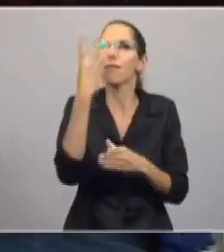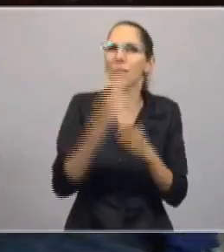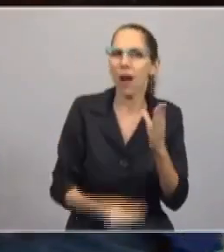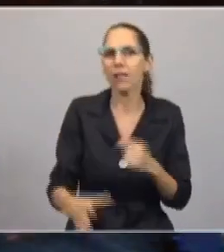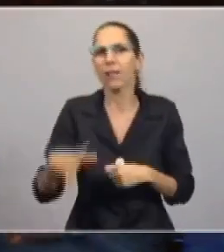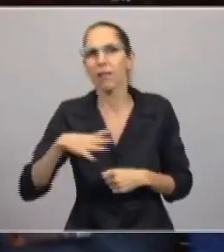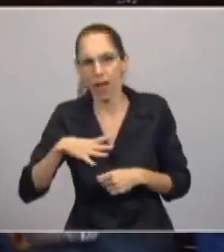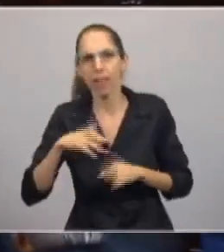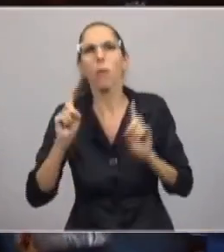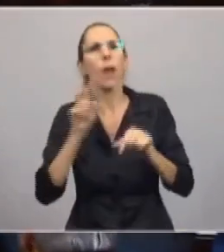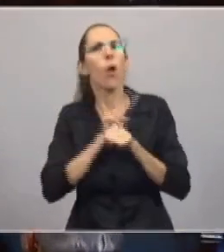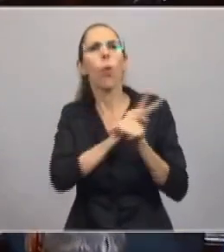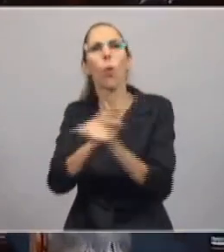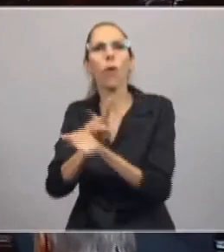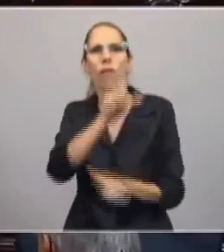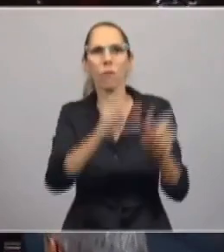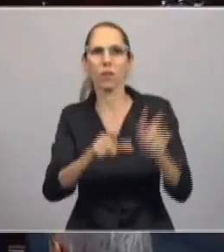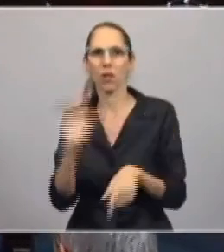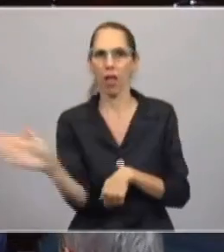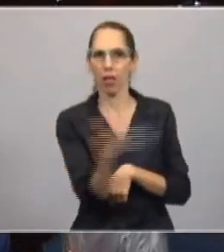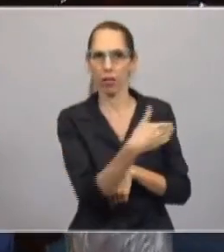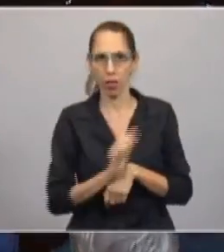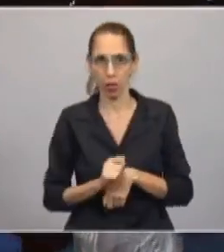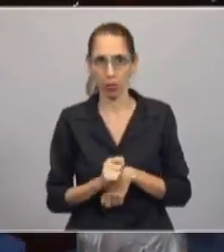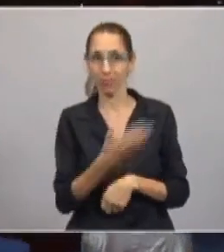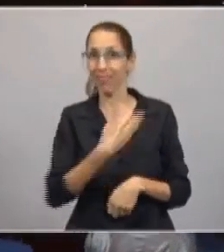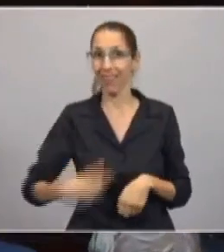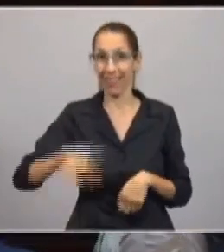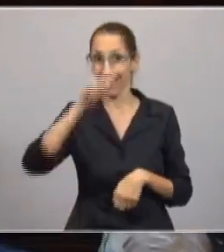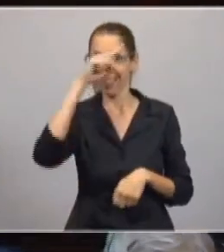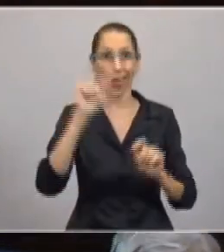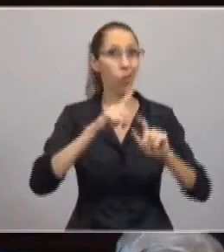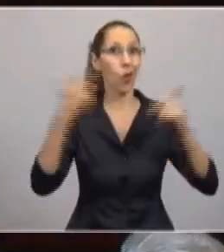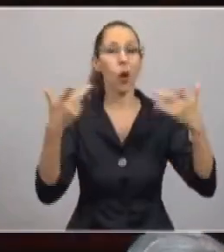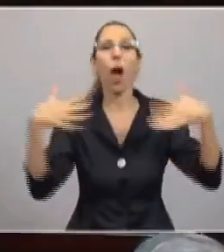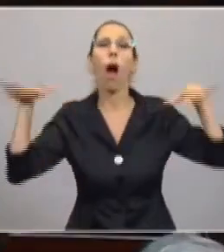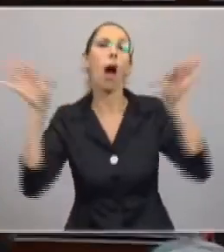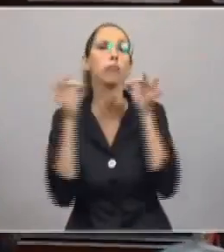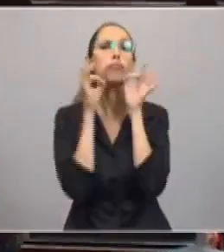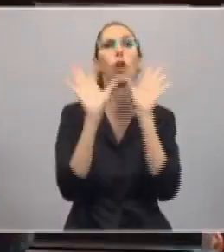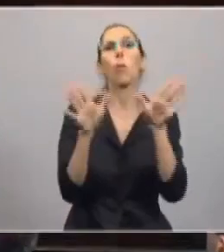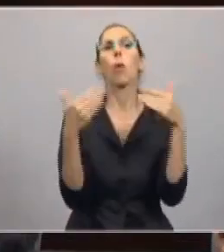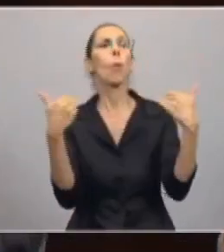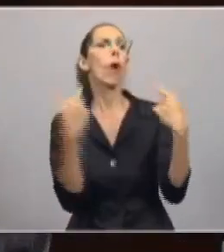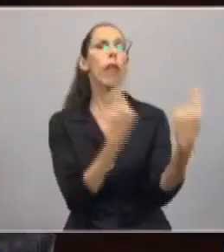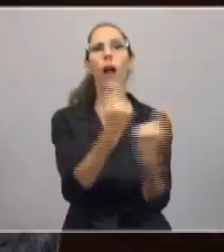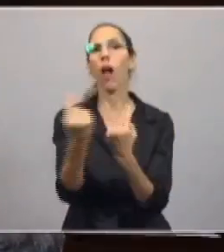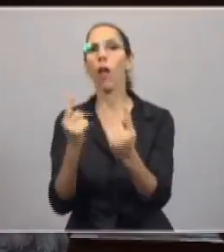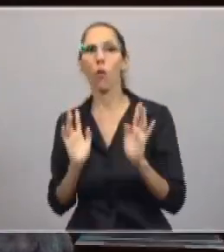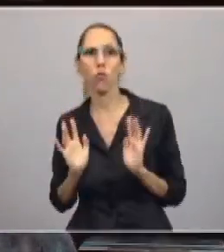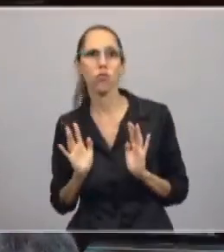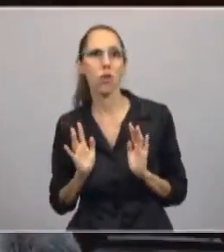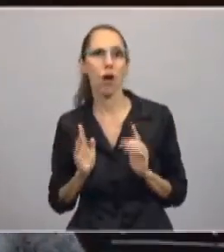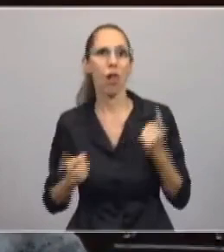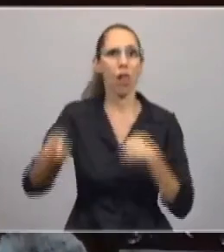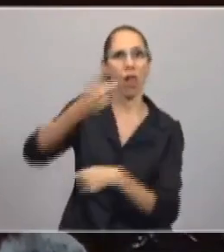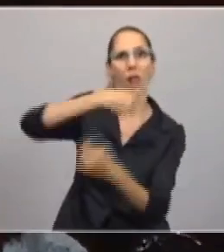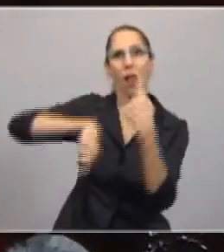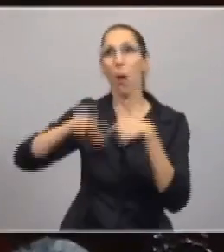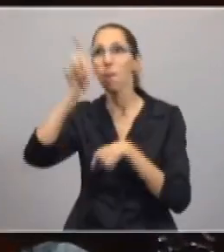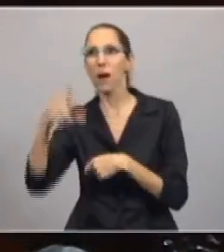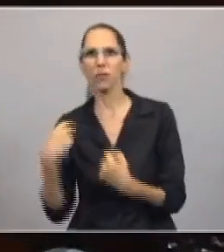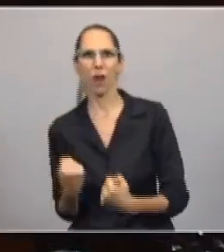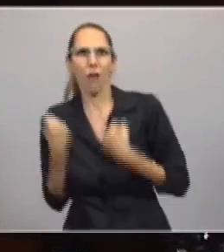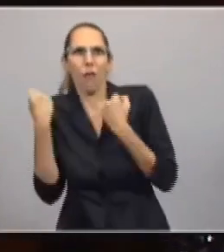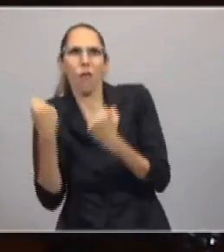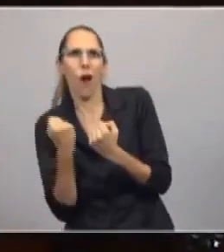general. Sin Estado, rige la ley de la selva. No es una cadena alimenticia donde el más fuerte se come